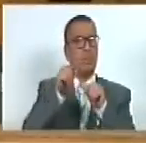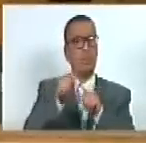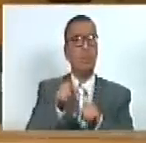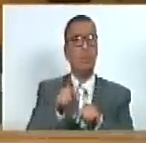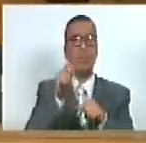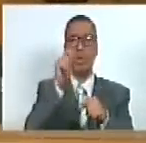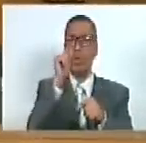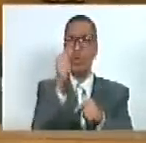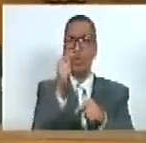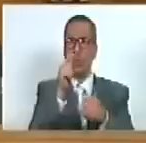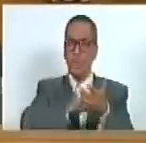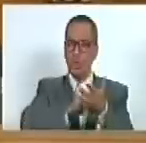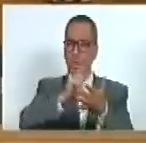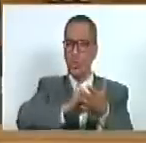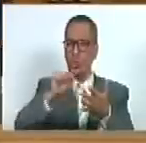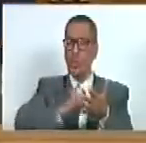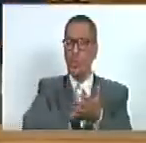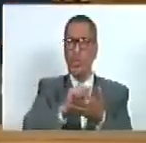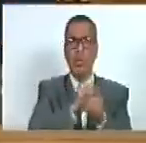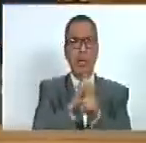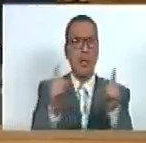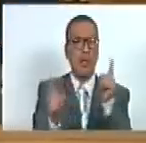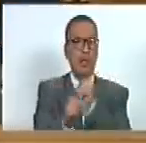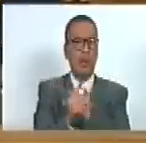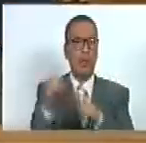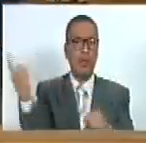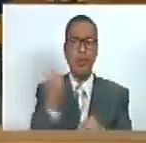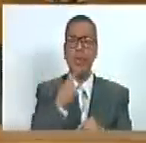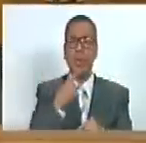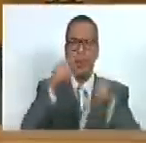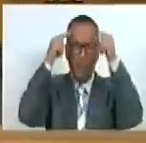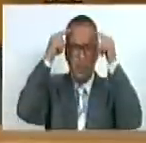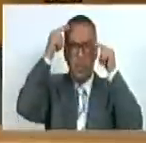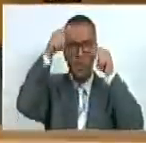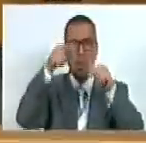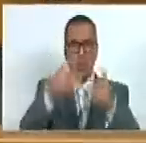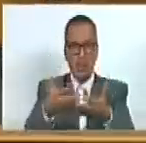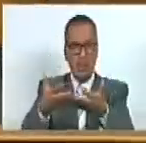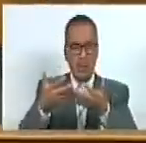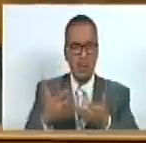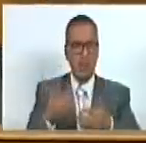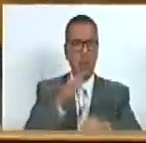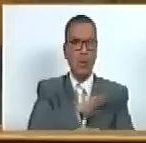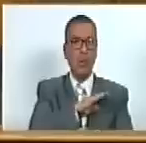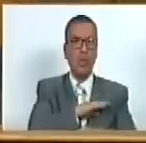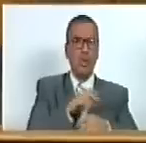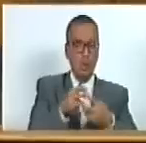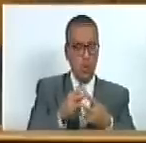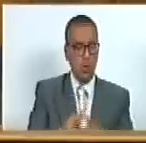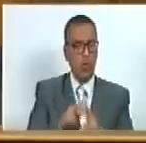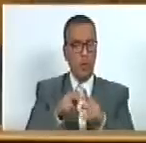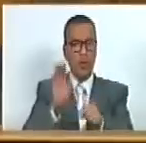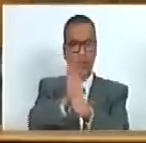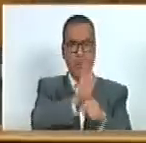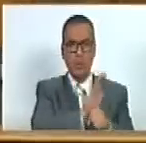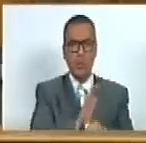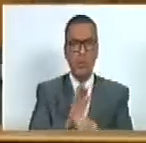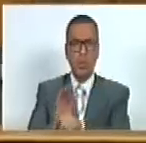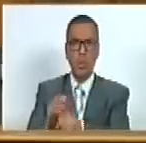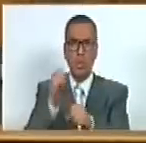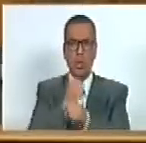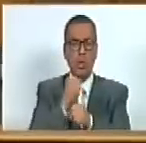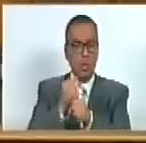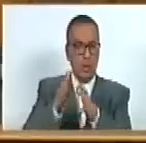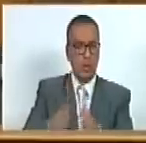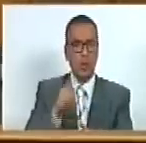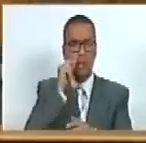un solo artículo a esta ley que vino el presidente Chávez a dárnosla como un instrumento de protección a la clase